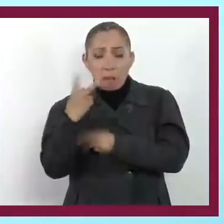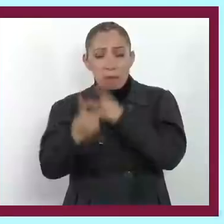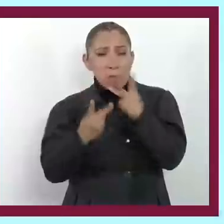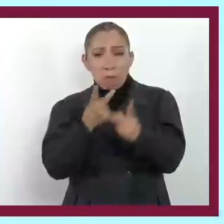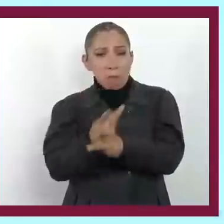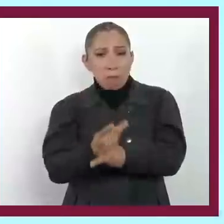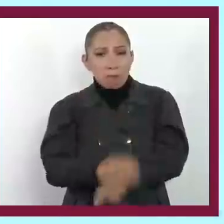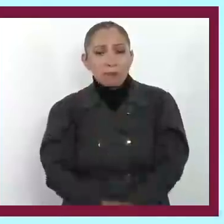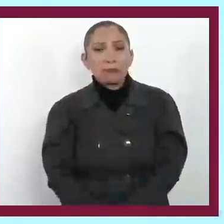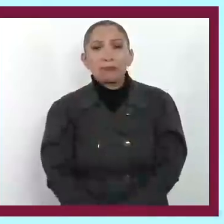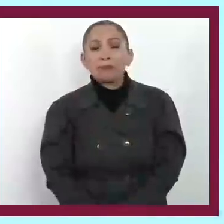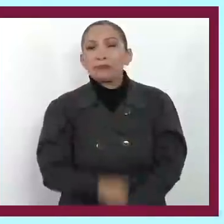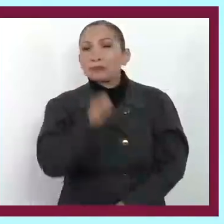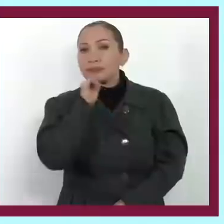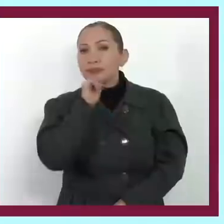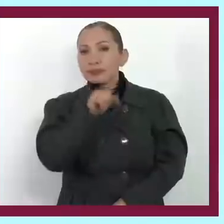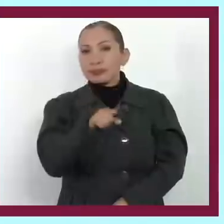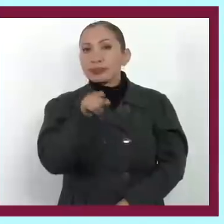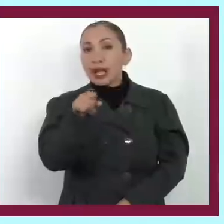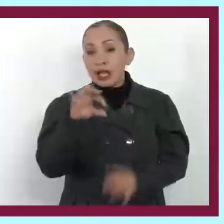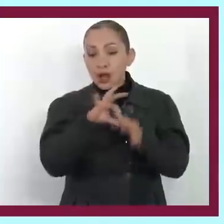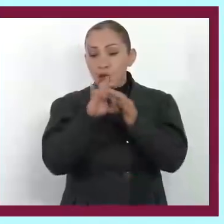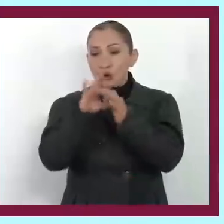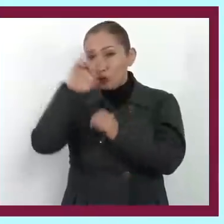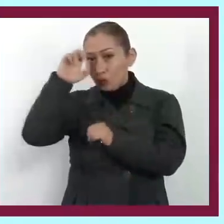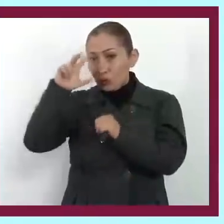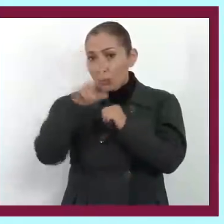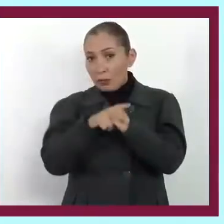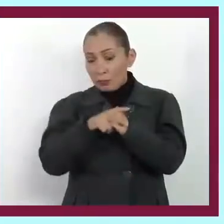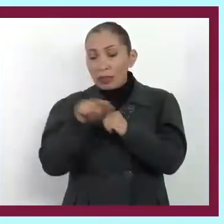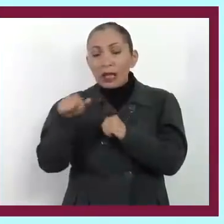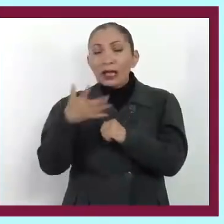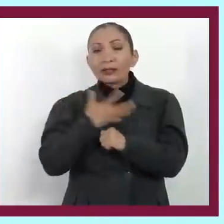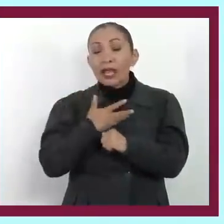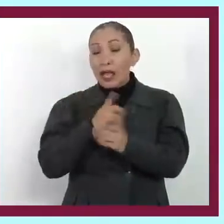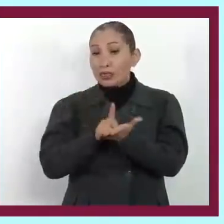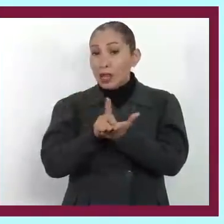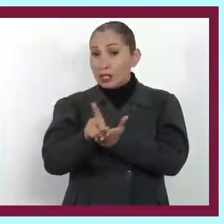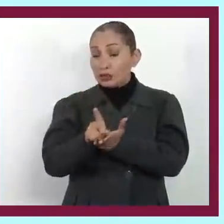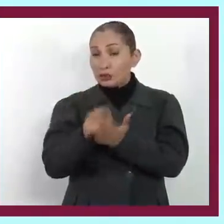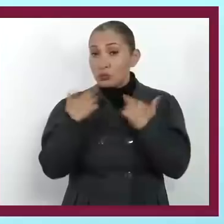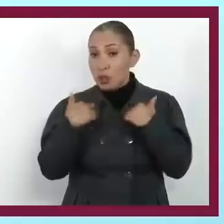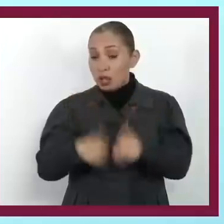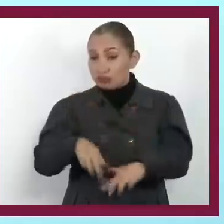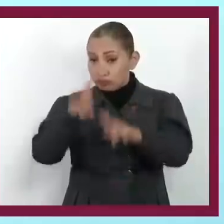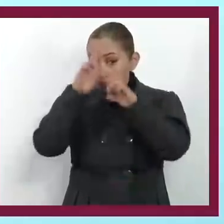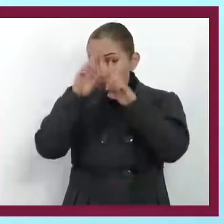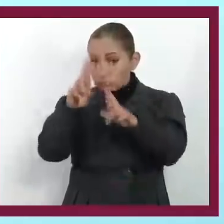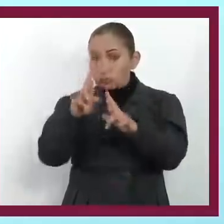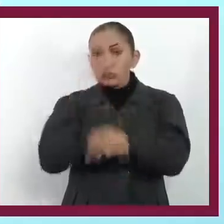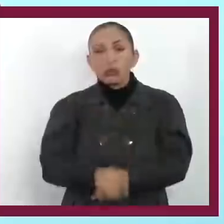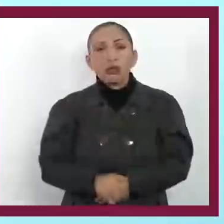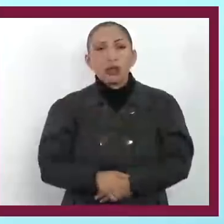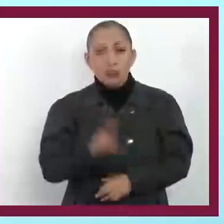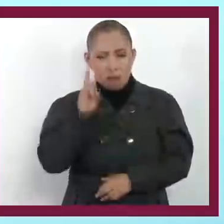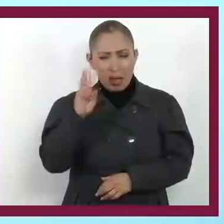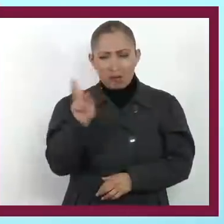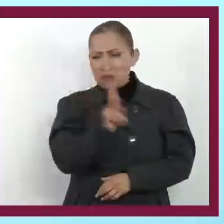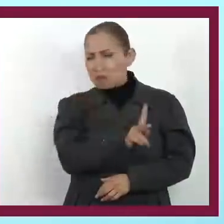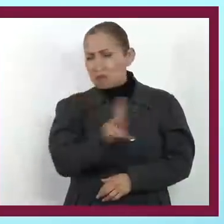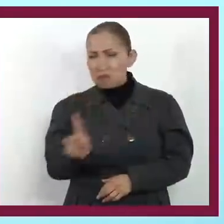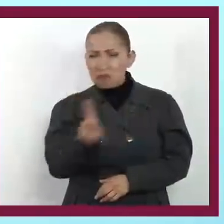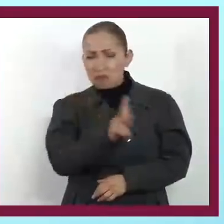pasaporte. Además de esto, la Unión Europea se basa en los derechos humanos. ¿Notan algún